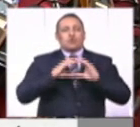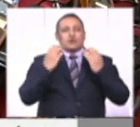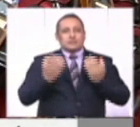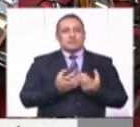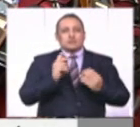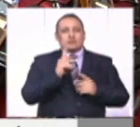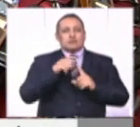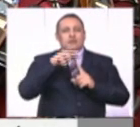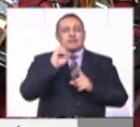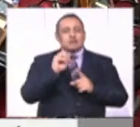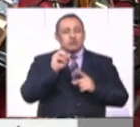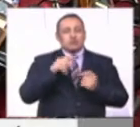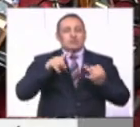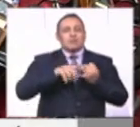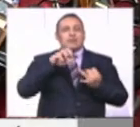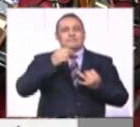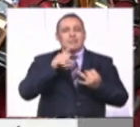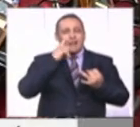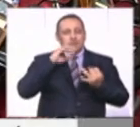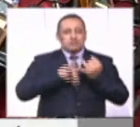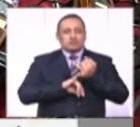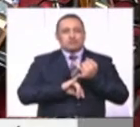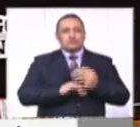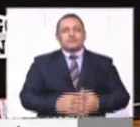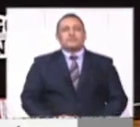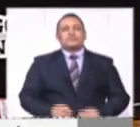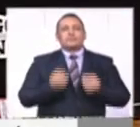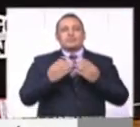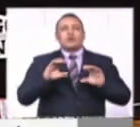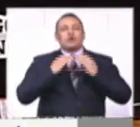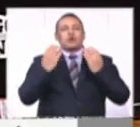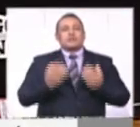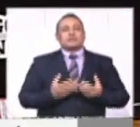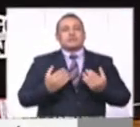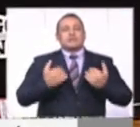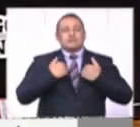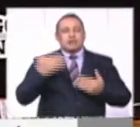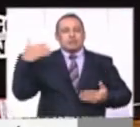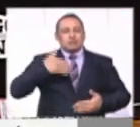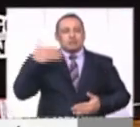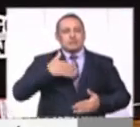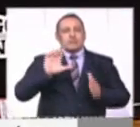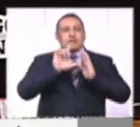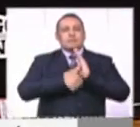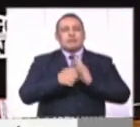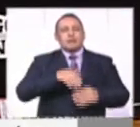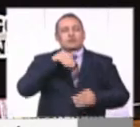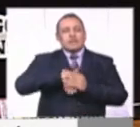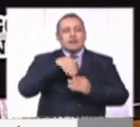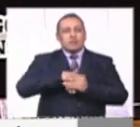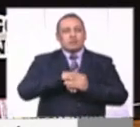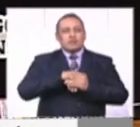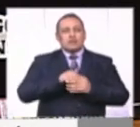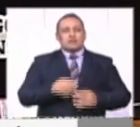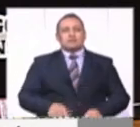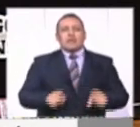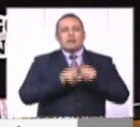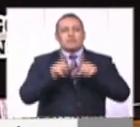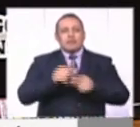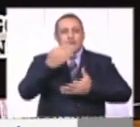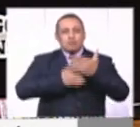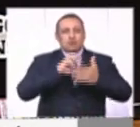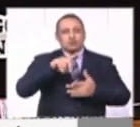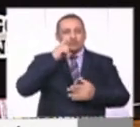quito Sarmiento y Palacios Huamán señores congresistas sírvanse marcar su asistencia para proceder a votar las